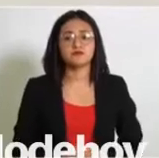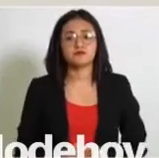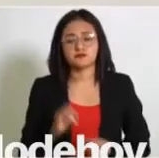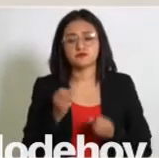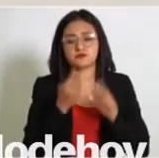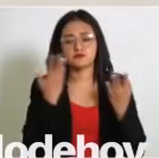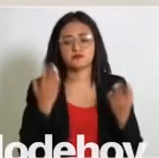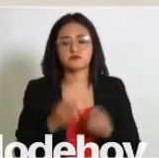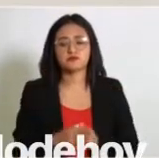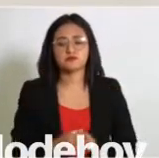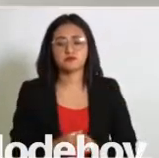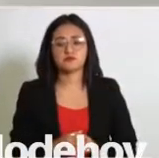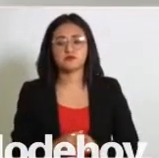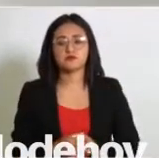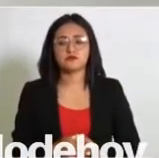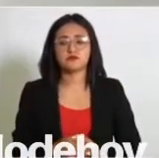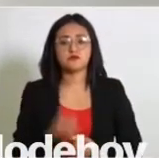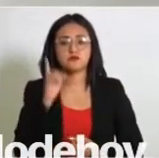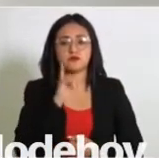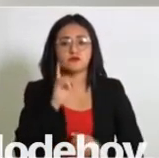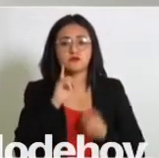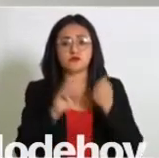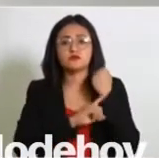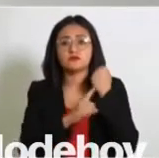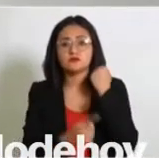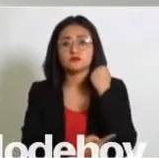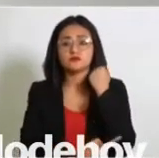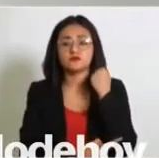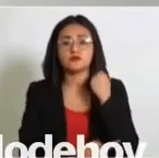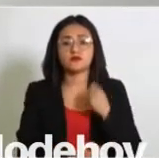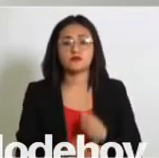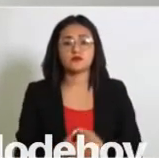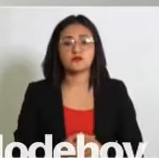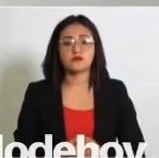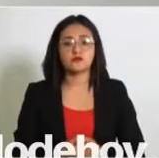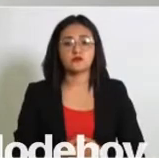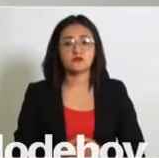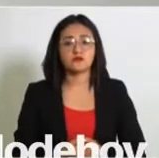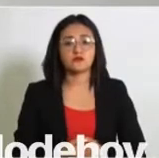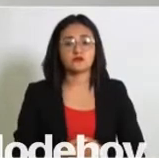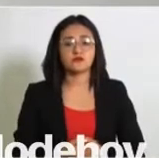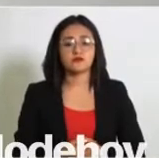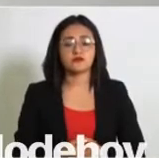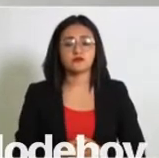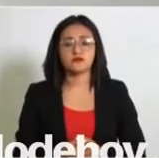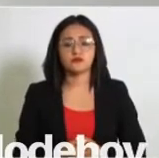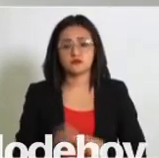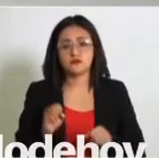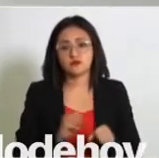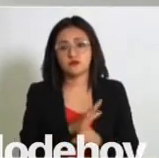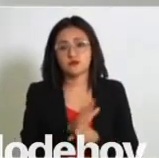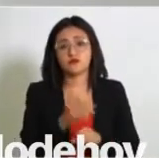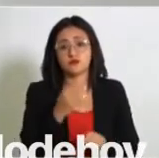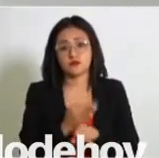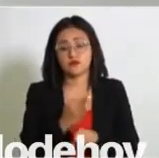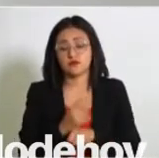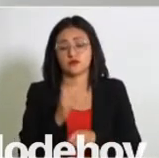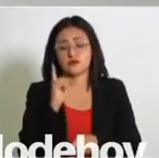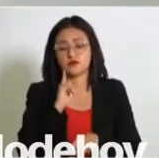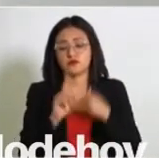Sí, claro que sí. Mujeres embarazadas por